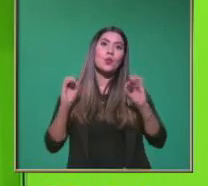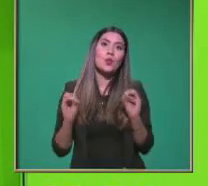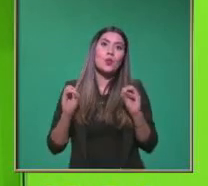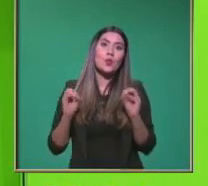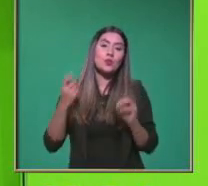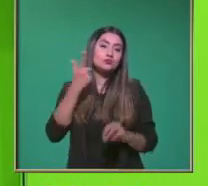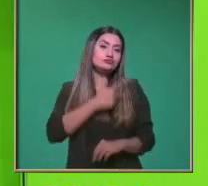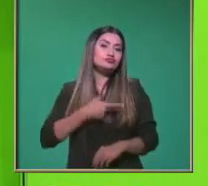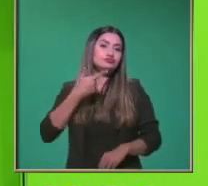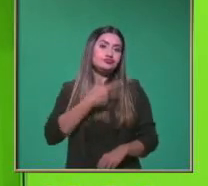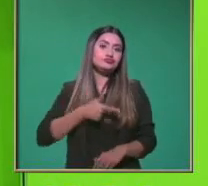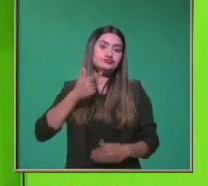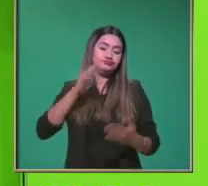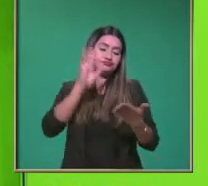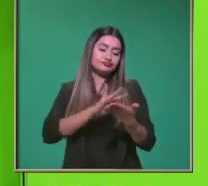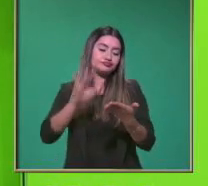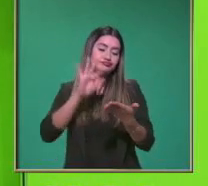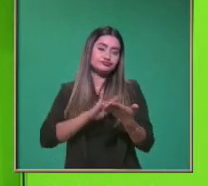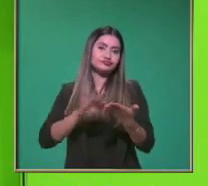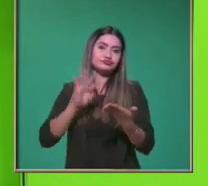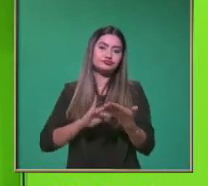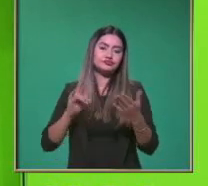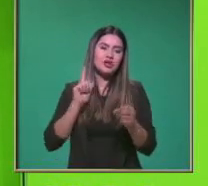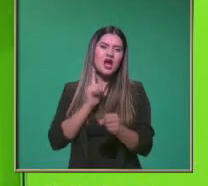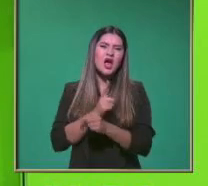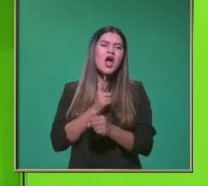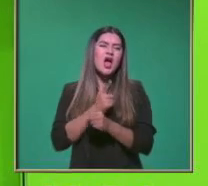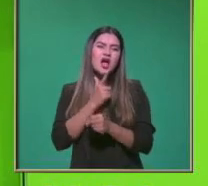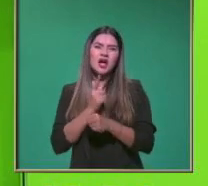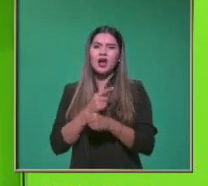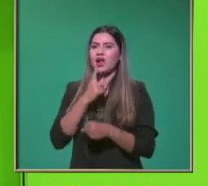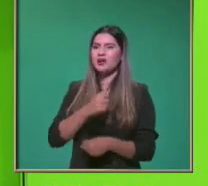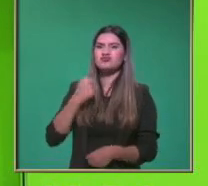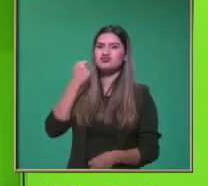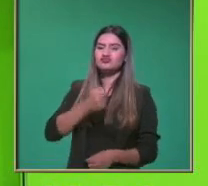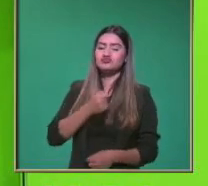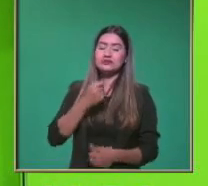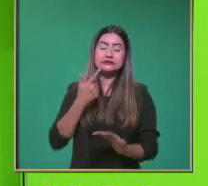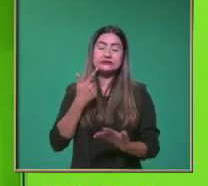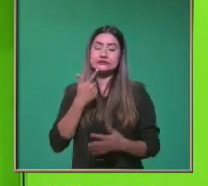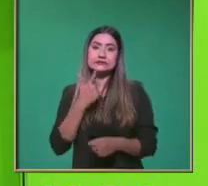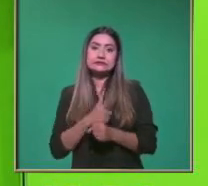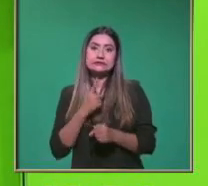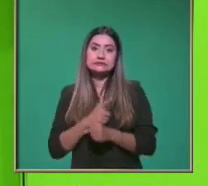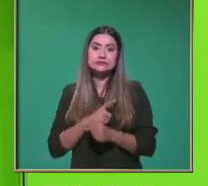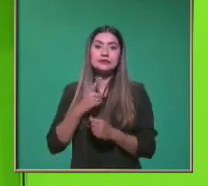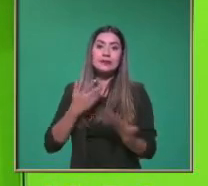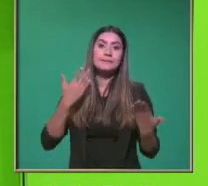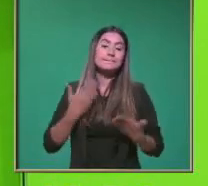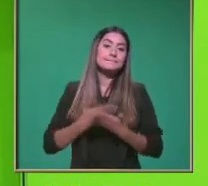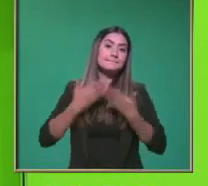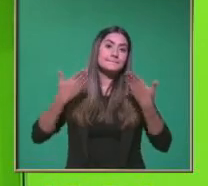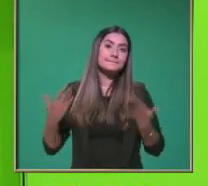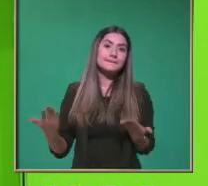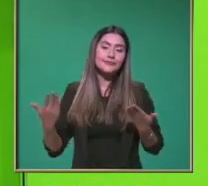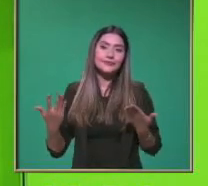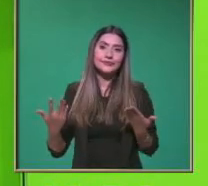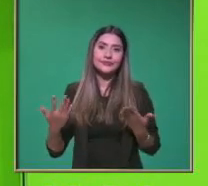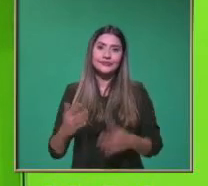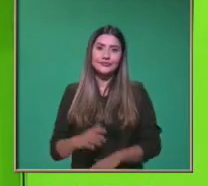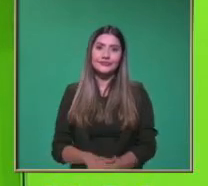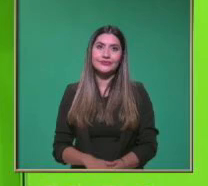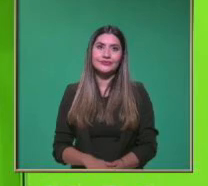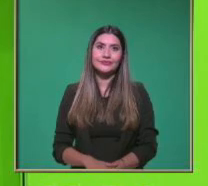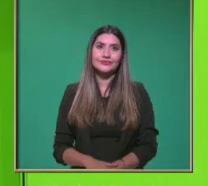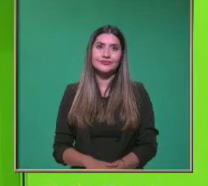de texto y no saben qué tipo de texto es y pues ya no lo encontraron. Entonces, va a descubrir, maestra, dentro de cada una